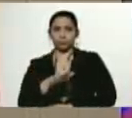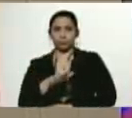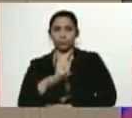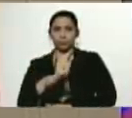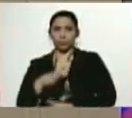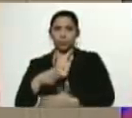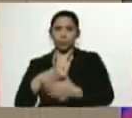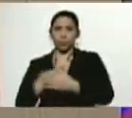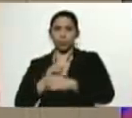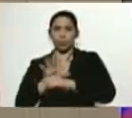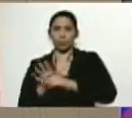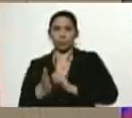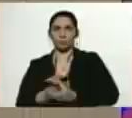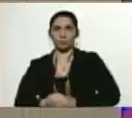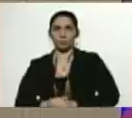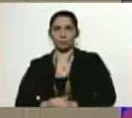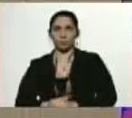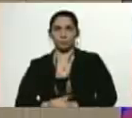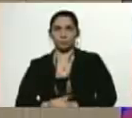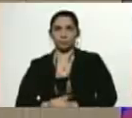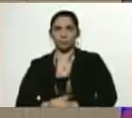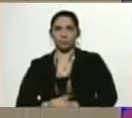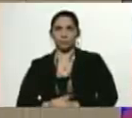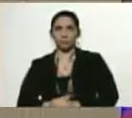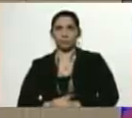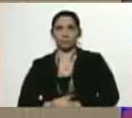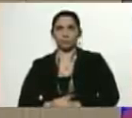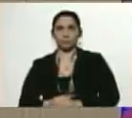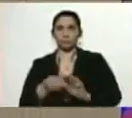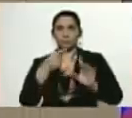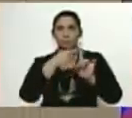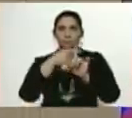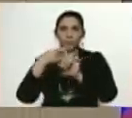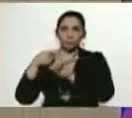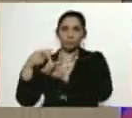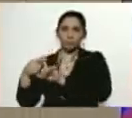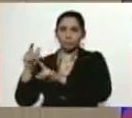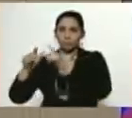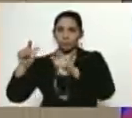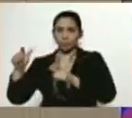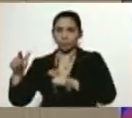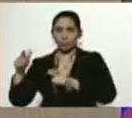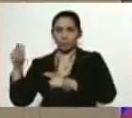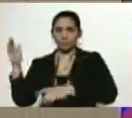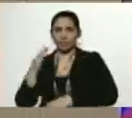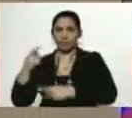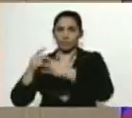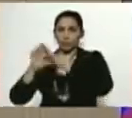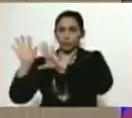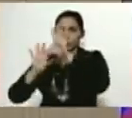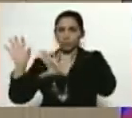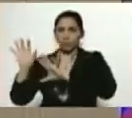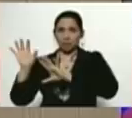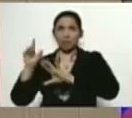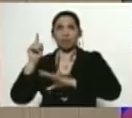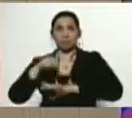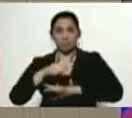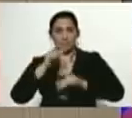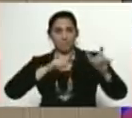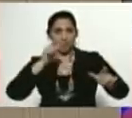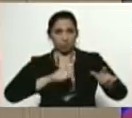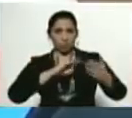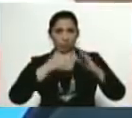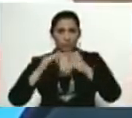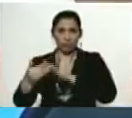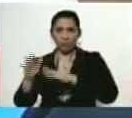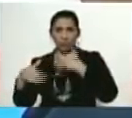infección por COVID-19. Sumando los casos internacionales y los casos comunitarios, tenemos hasta el día de